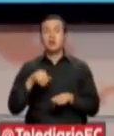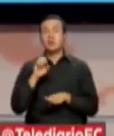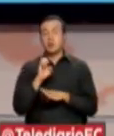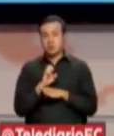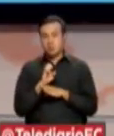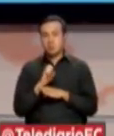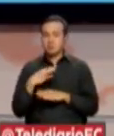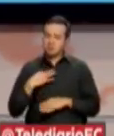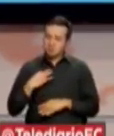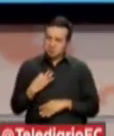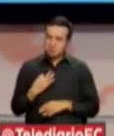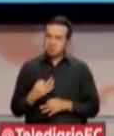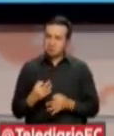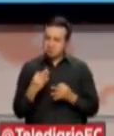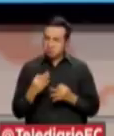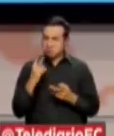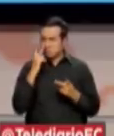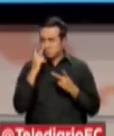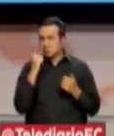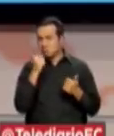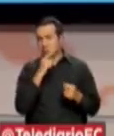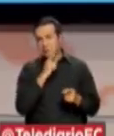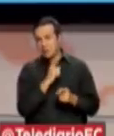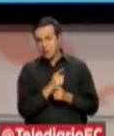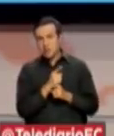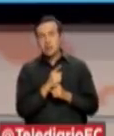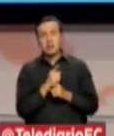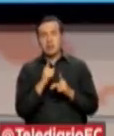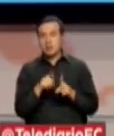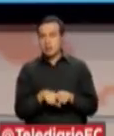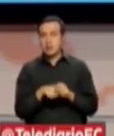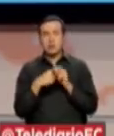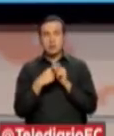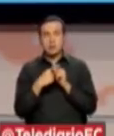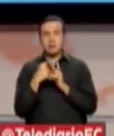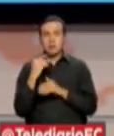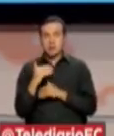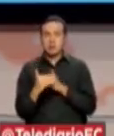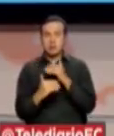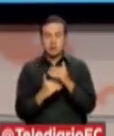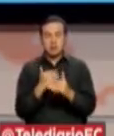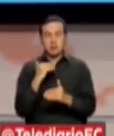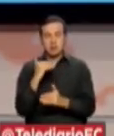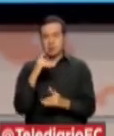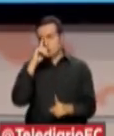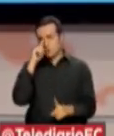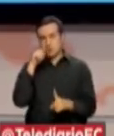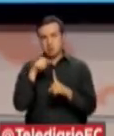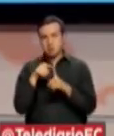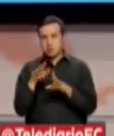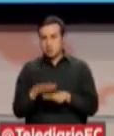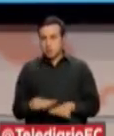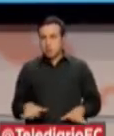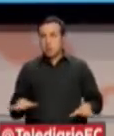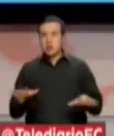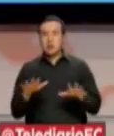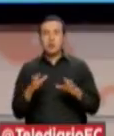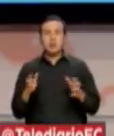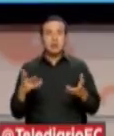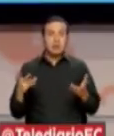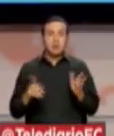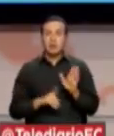muy buena voluntad y hemos notado que se empieza a ir hacia esa zona buscando